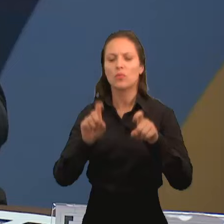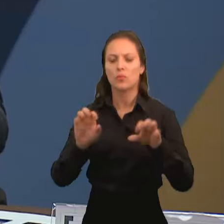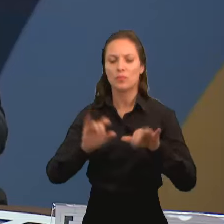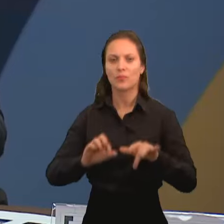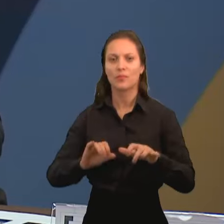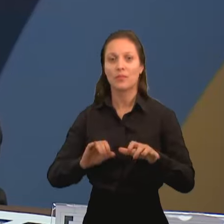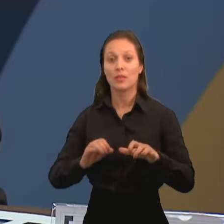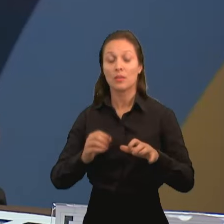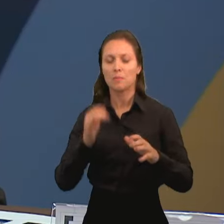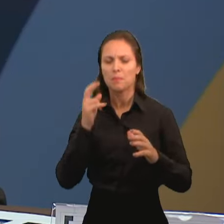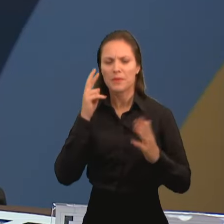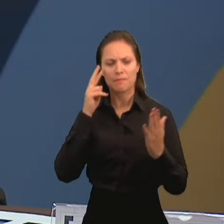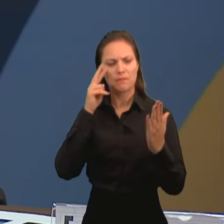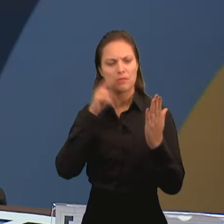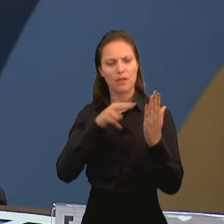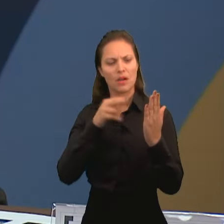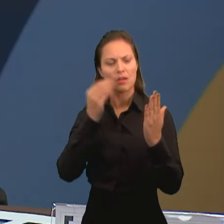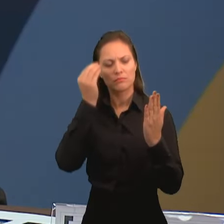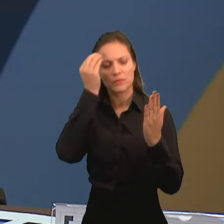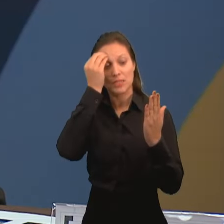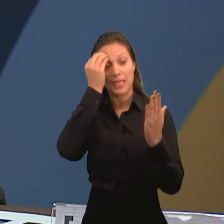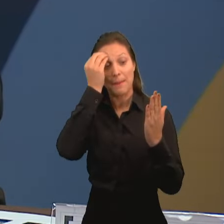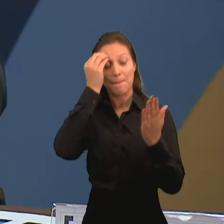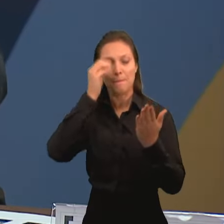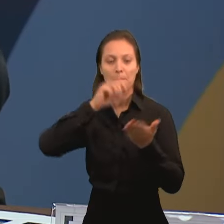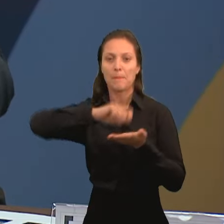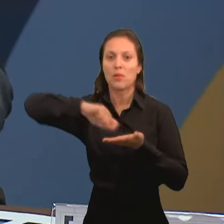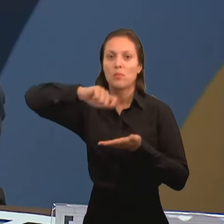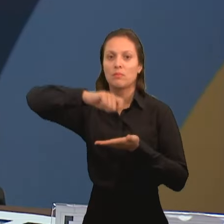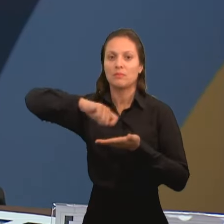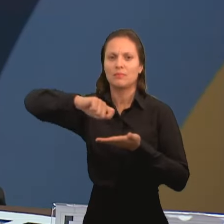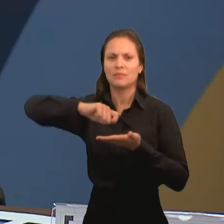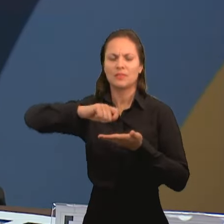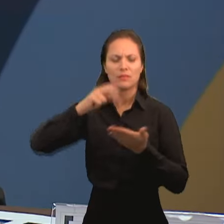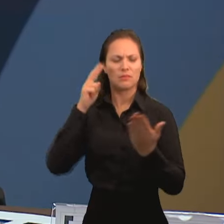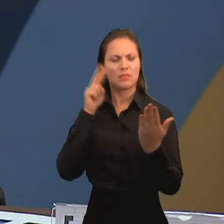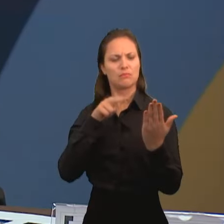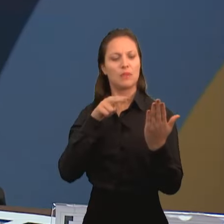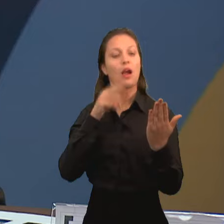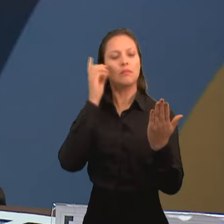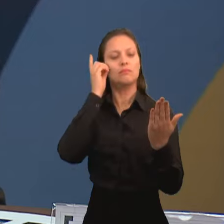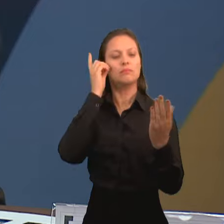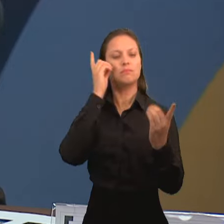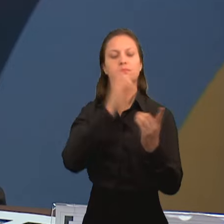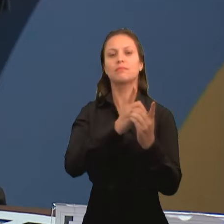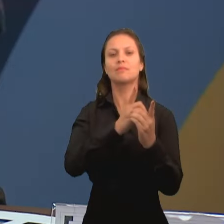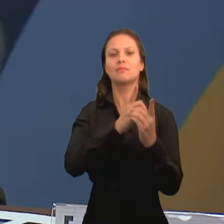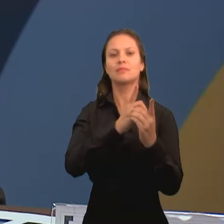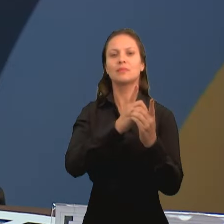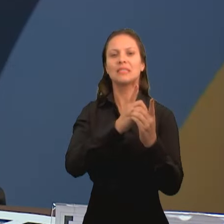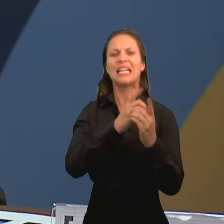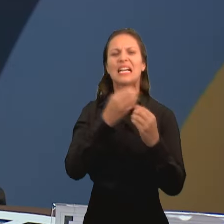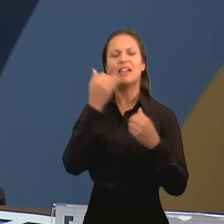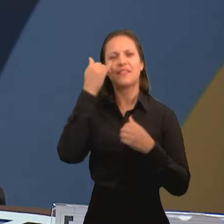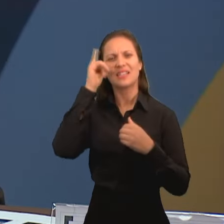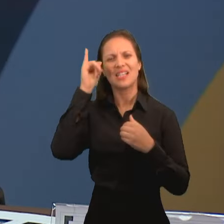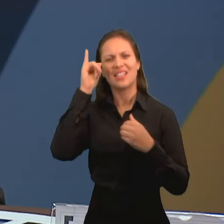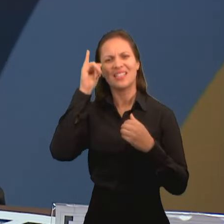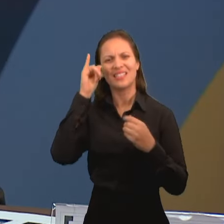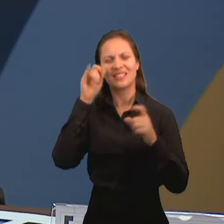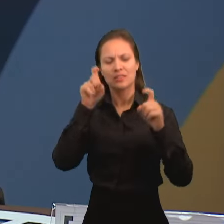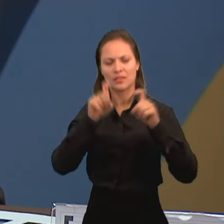Y se enseñaba a las computadoras a escribir dígitos usando datos. En vez de tratar de programar